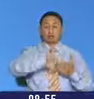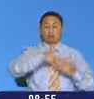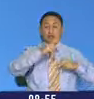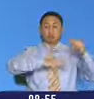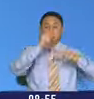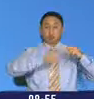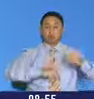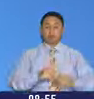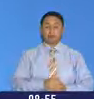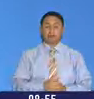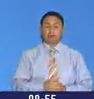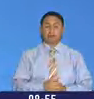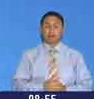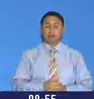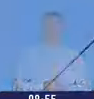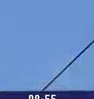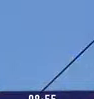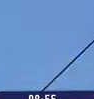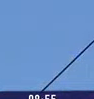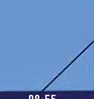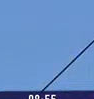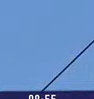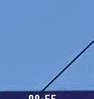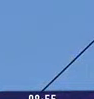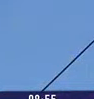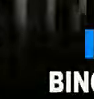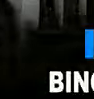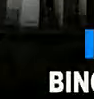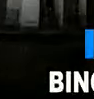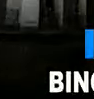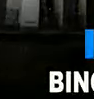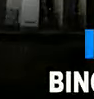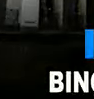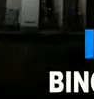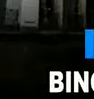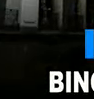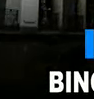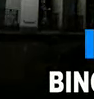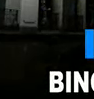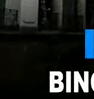la construcción, informó Valeria Navarro.